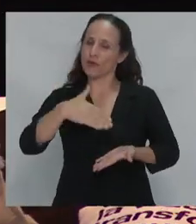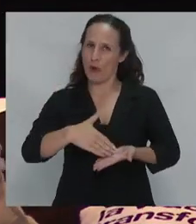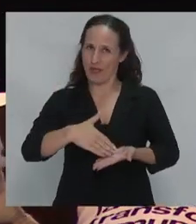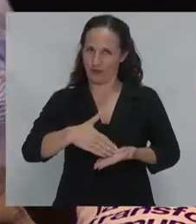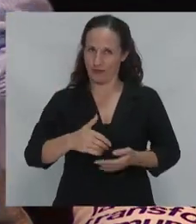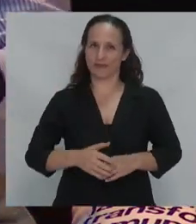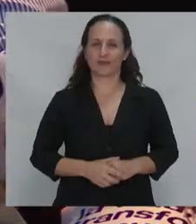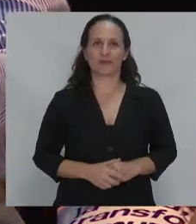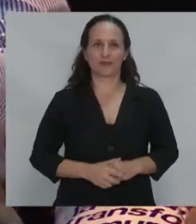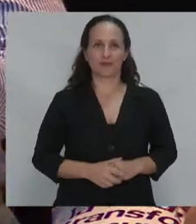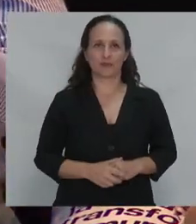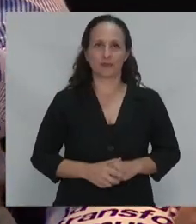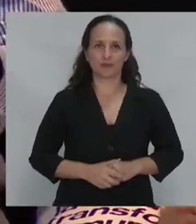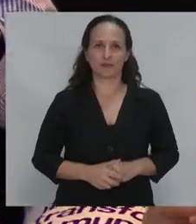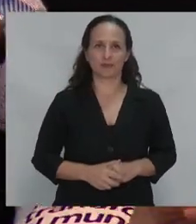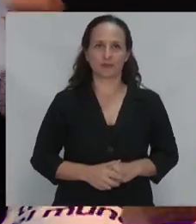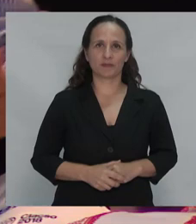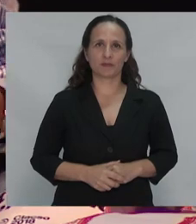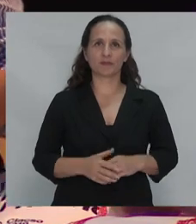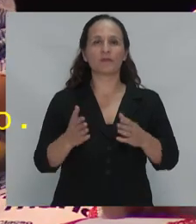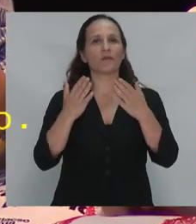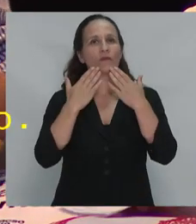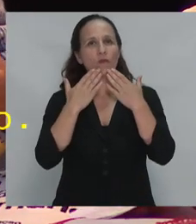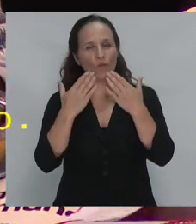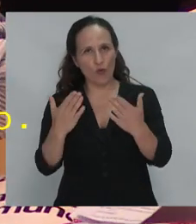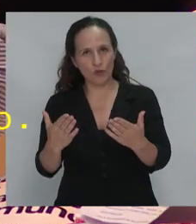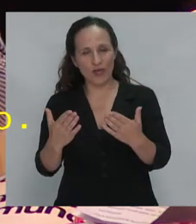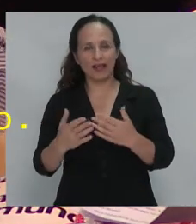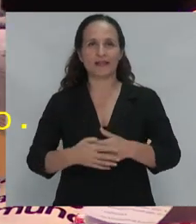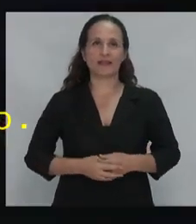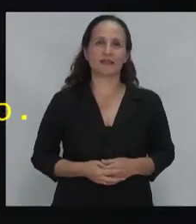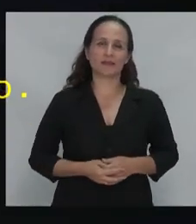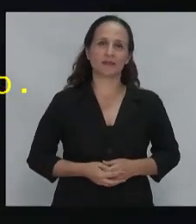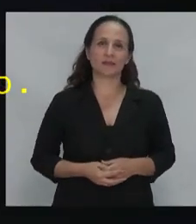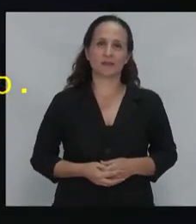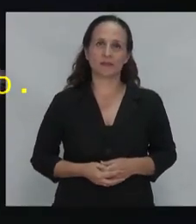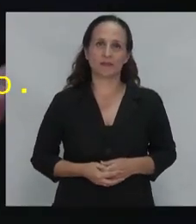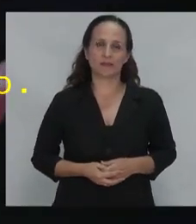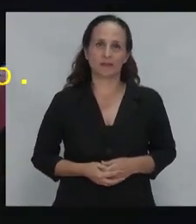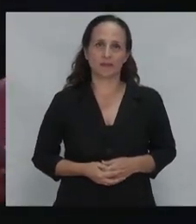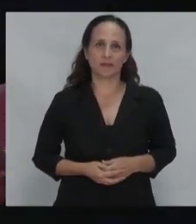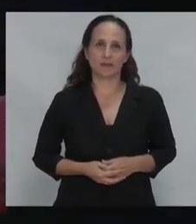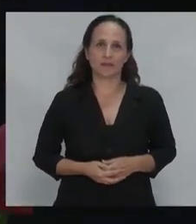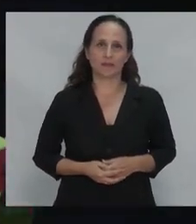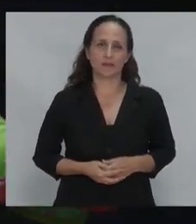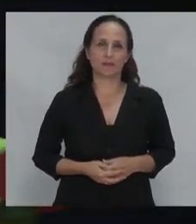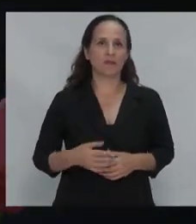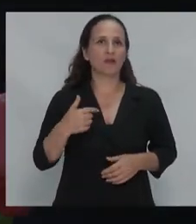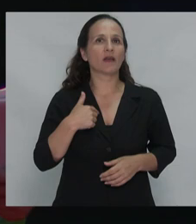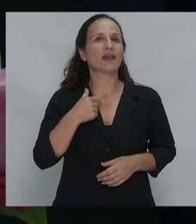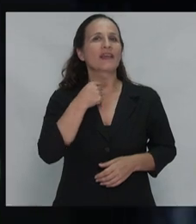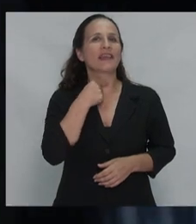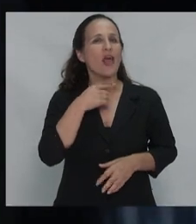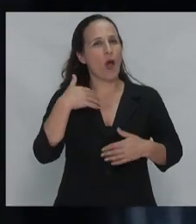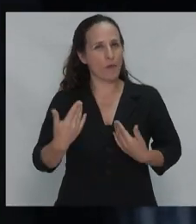Muchísimas gracias. Muchísimas gracias. Sí, te escuchamos. Sí. Bueno, yo quiero aprovechar para decirles